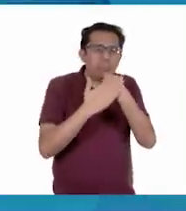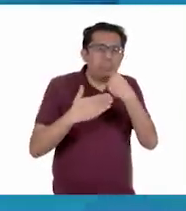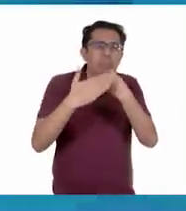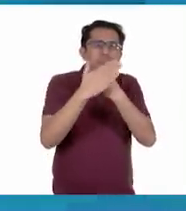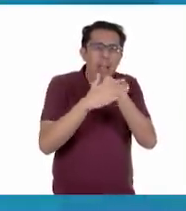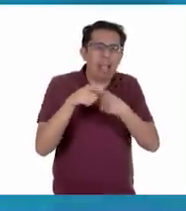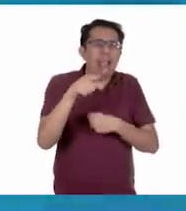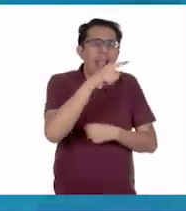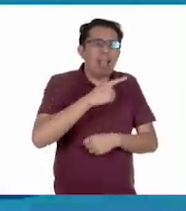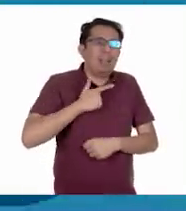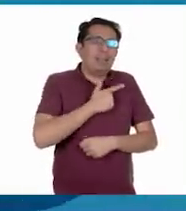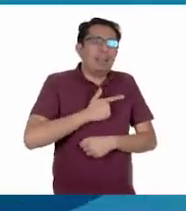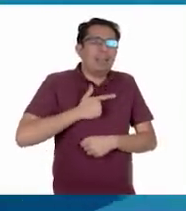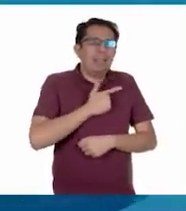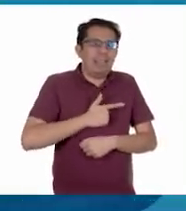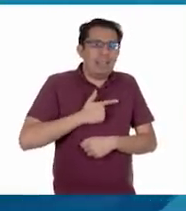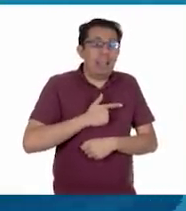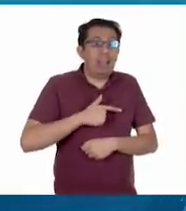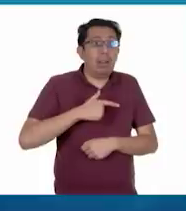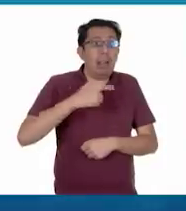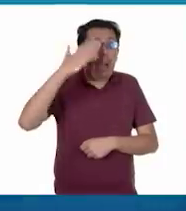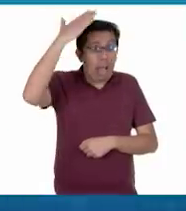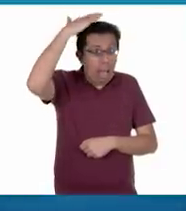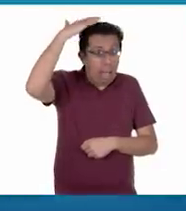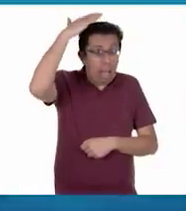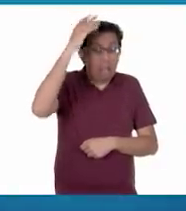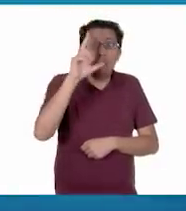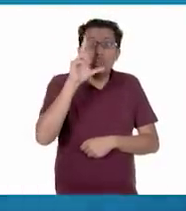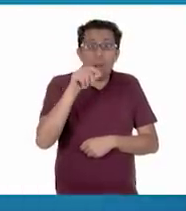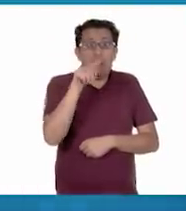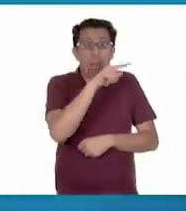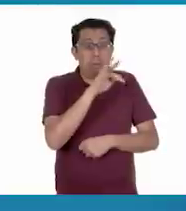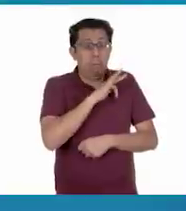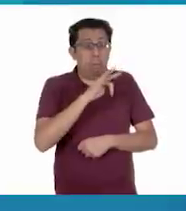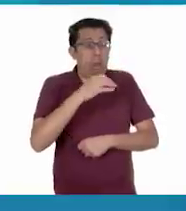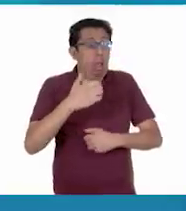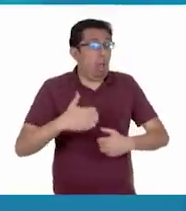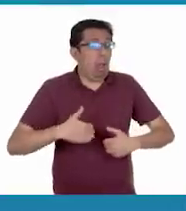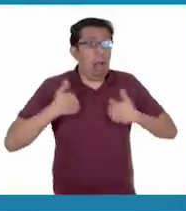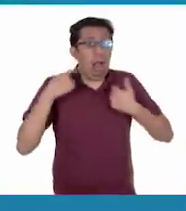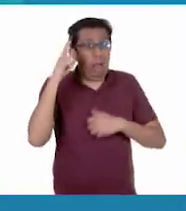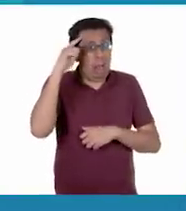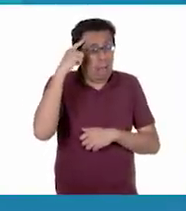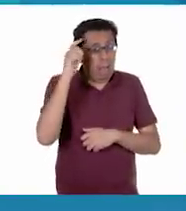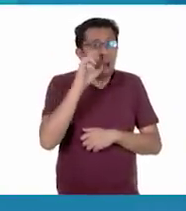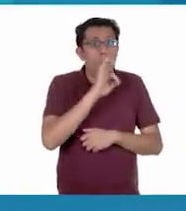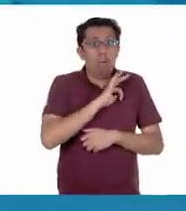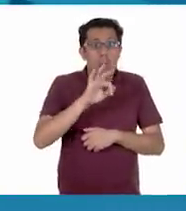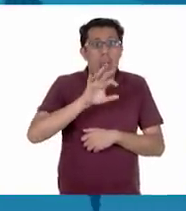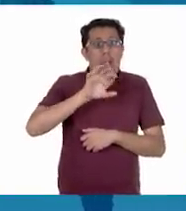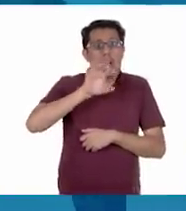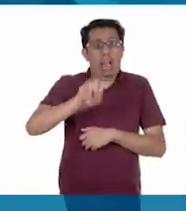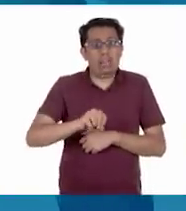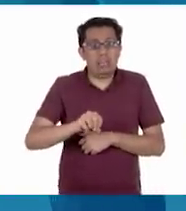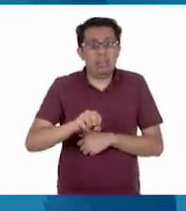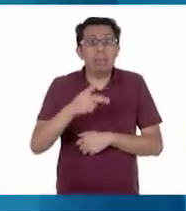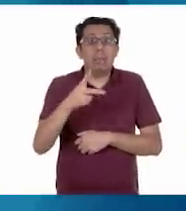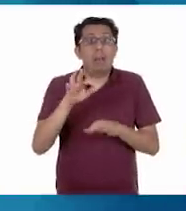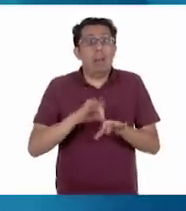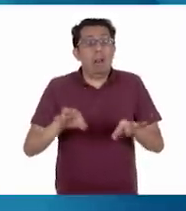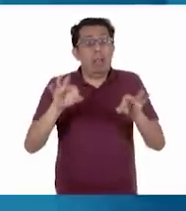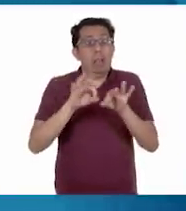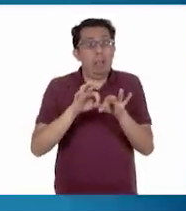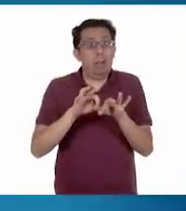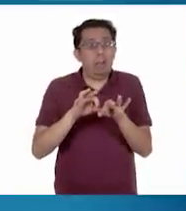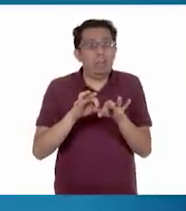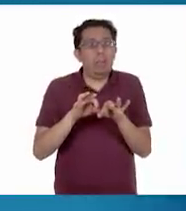les gusta mucho, nunca encima de la cabeza porque esto puede originar que se enojen e incluso pueden mordernos. Pero es bien importante que lo